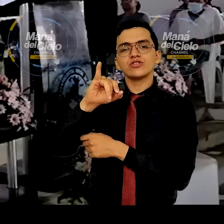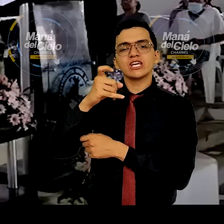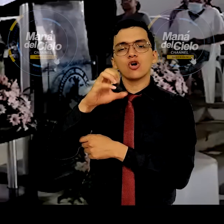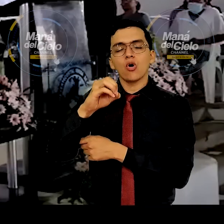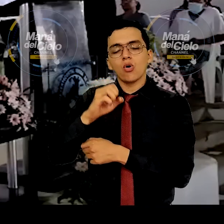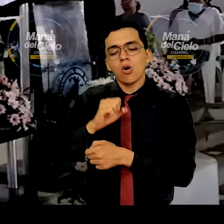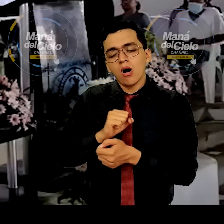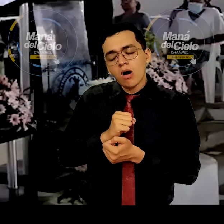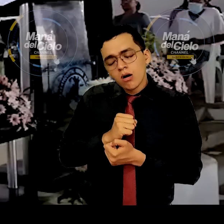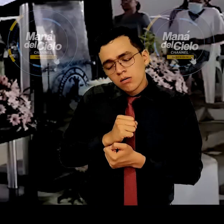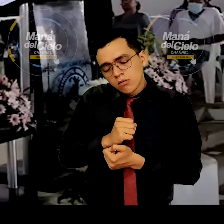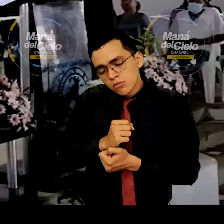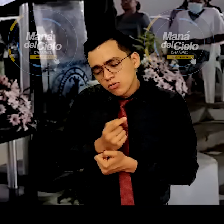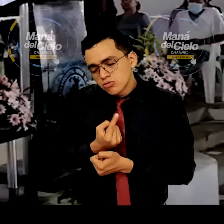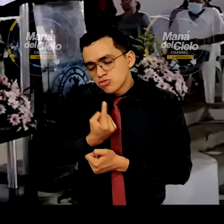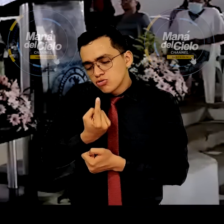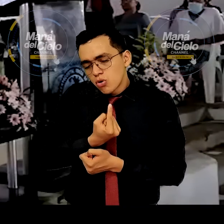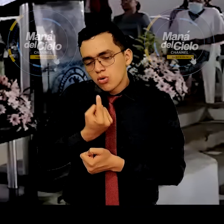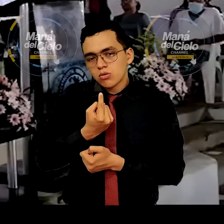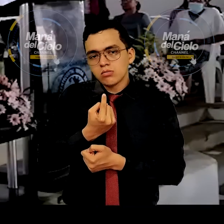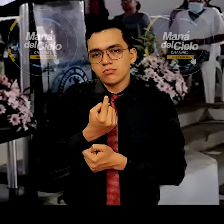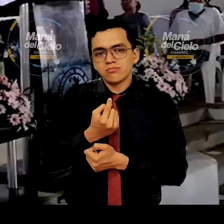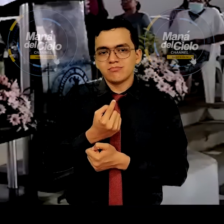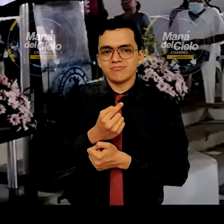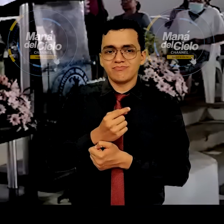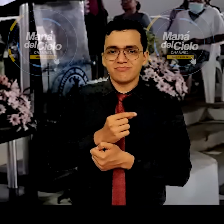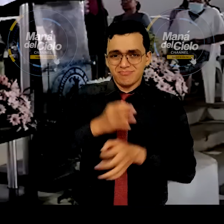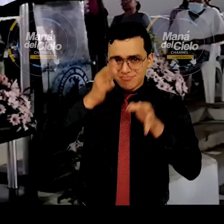Biblia. Dice que el hijo pródigo.